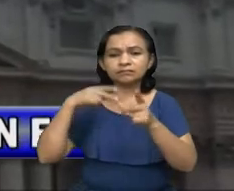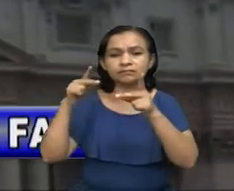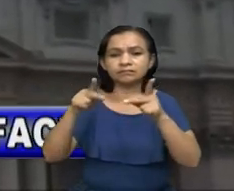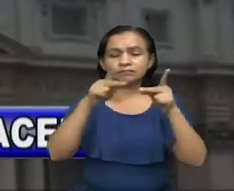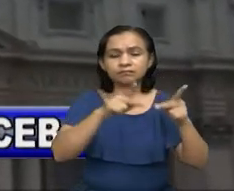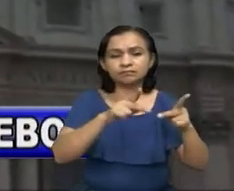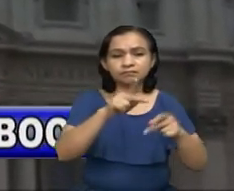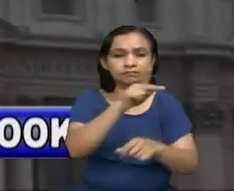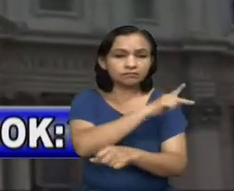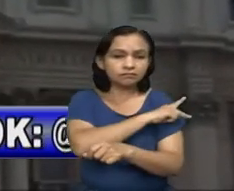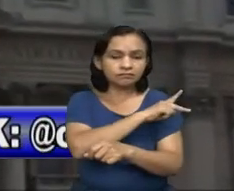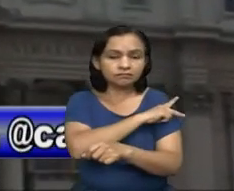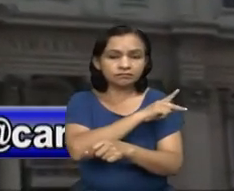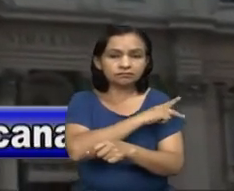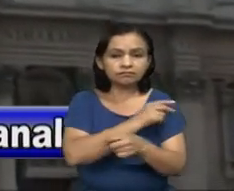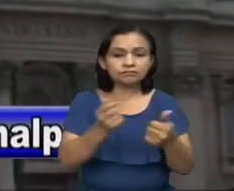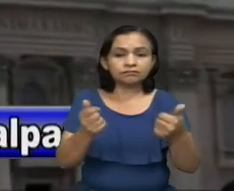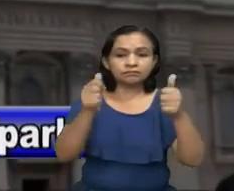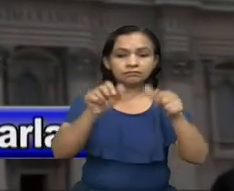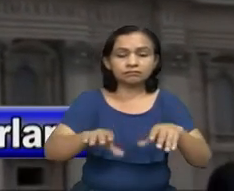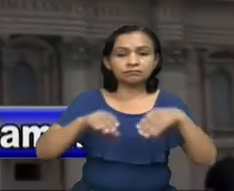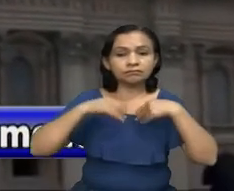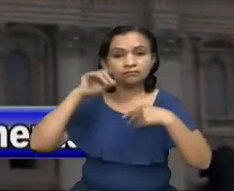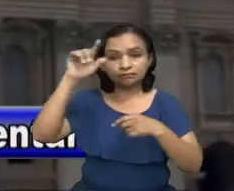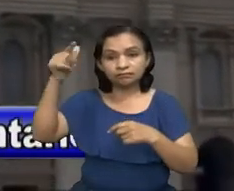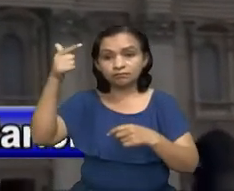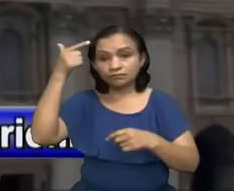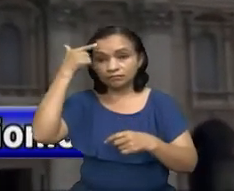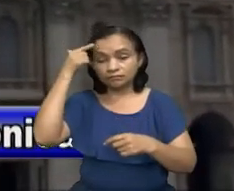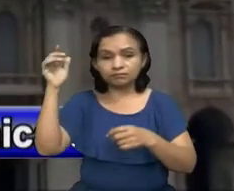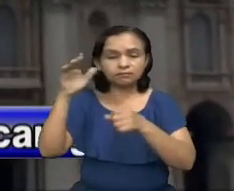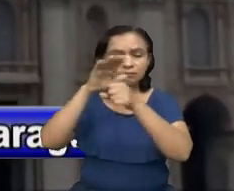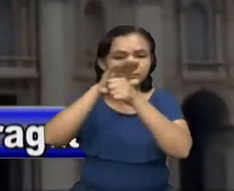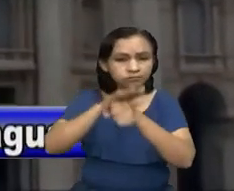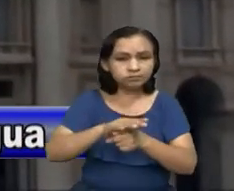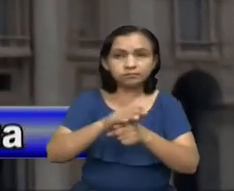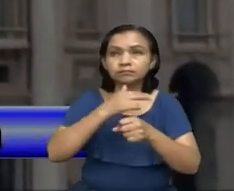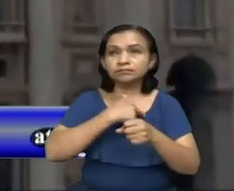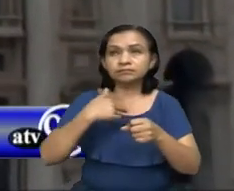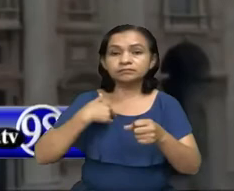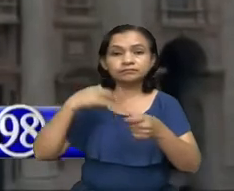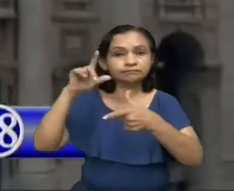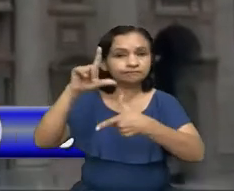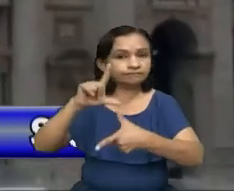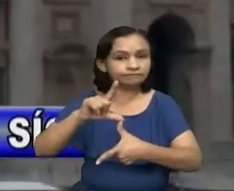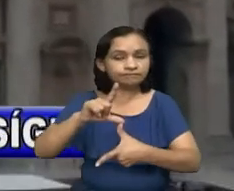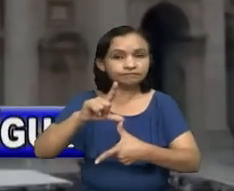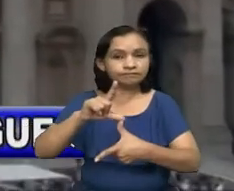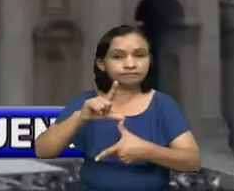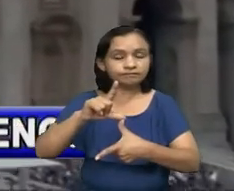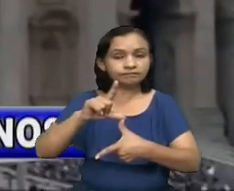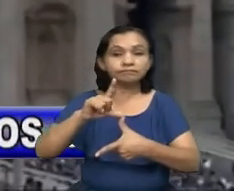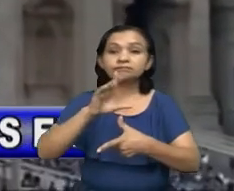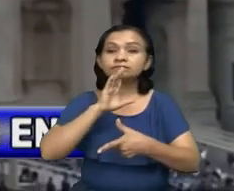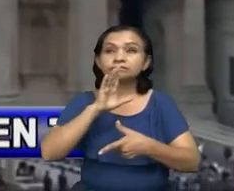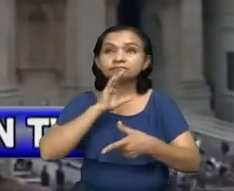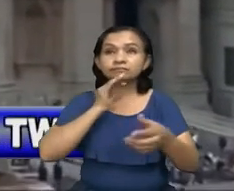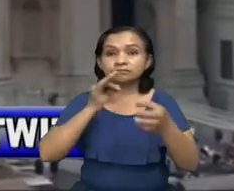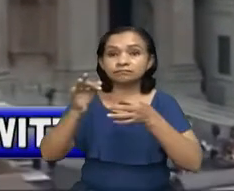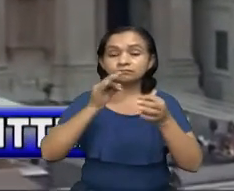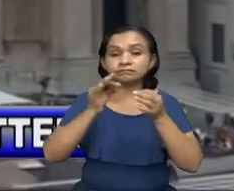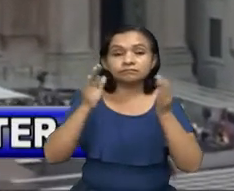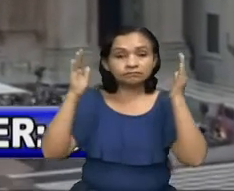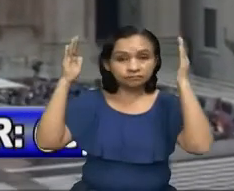del orden con aprobación de los gobiernos, métodos represivos frecuentes en Latinoamérica. Las declaraciones del